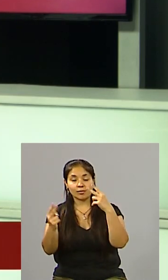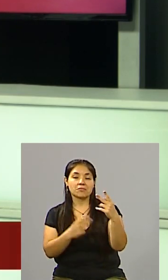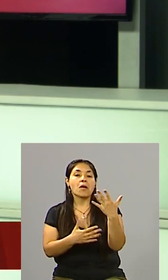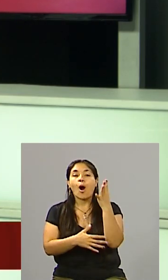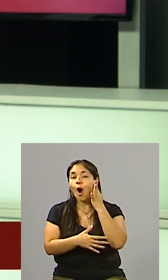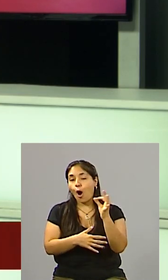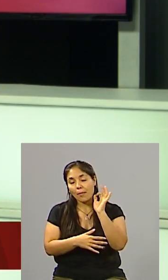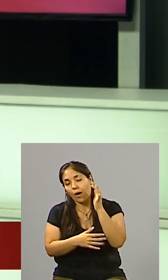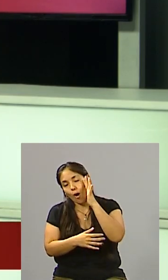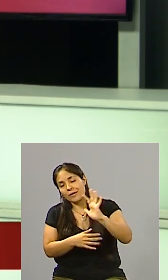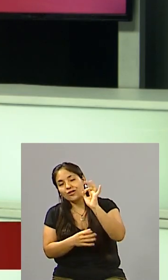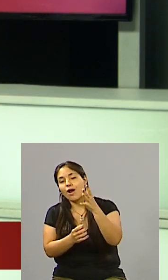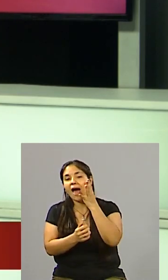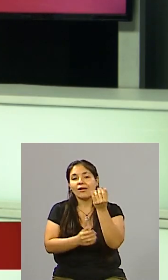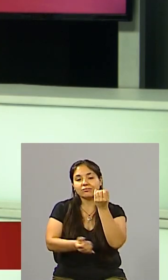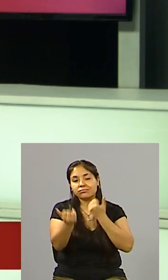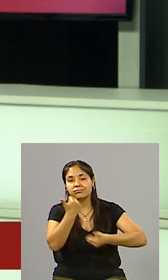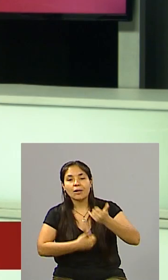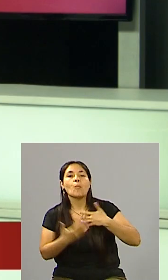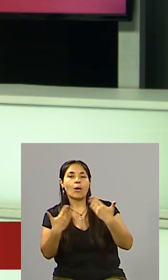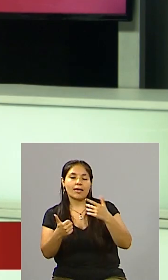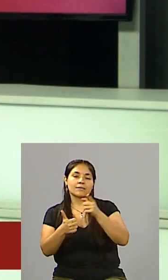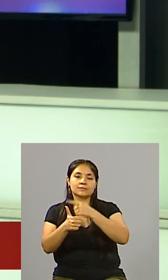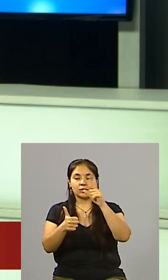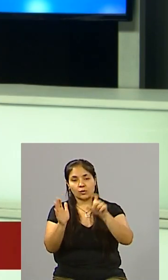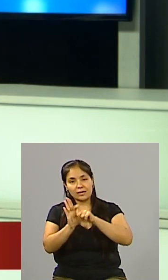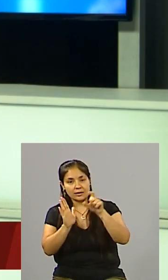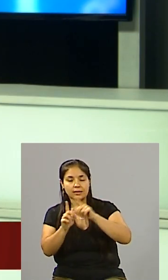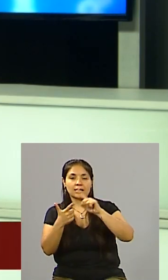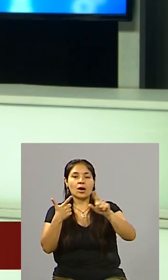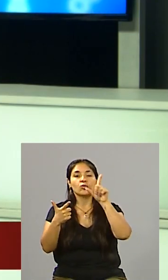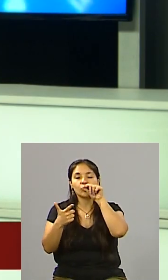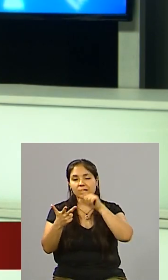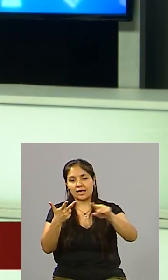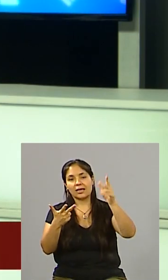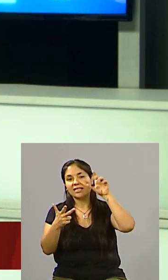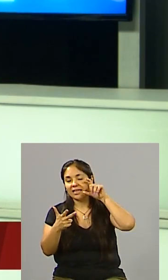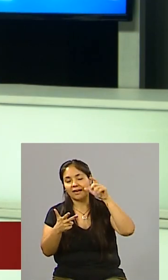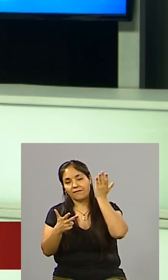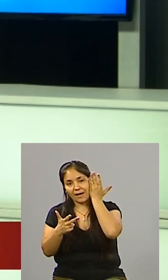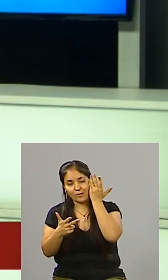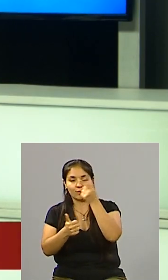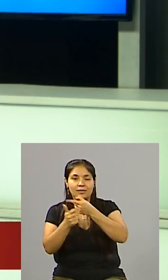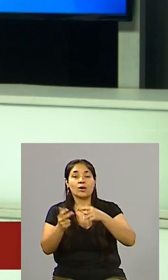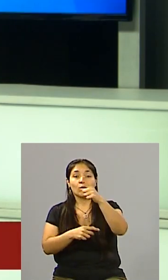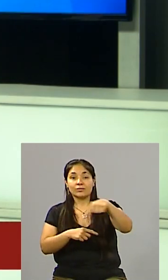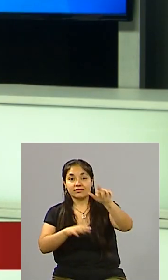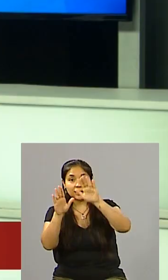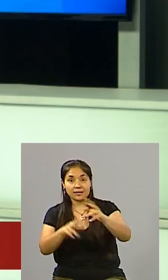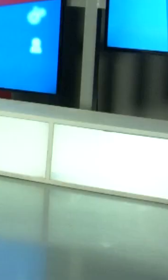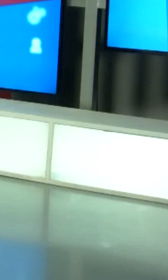estamos en redes, recuerden, en Twitter, en Facebook e Instagram. Vamos a la pausa, enseguida regresamos. No se muevan, esto es Chat